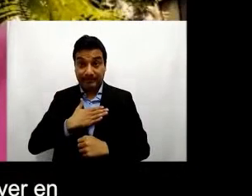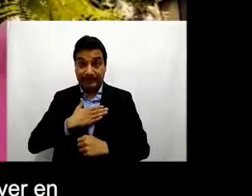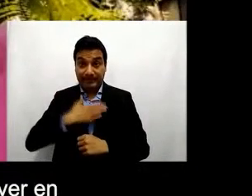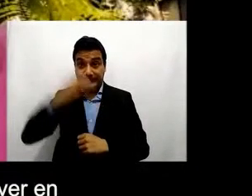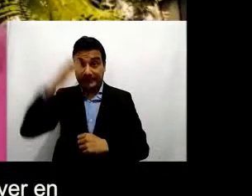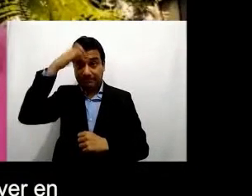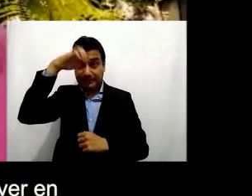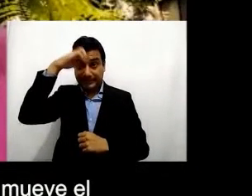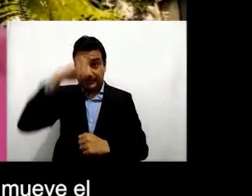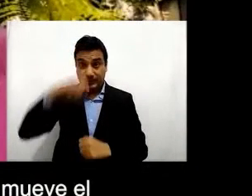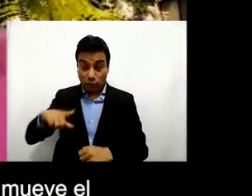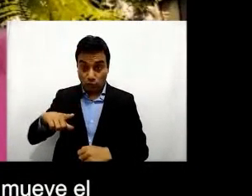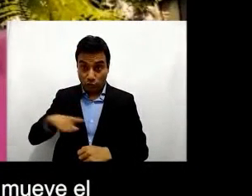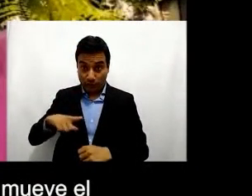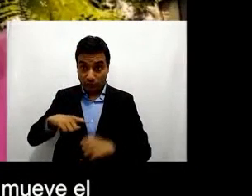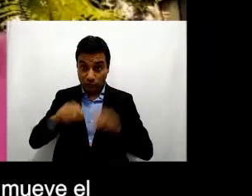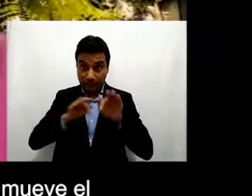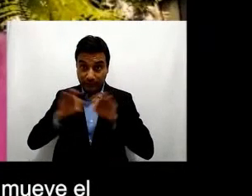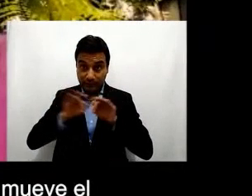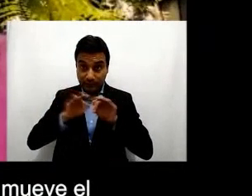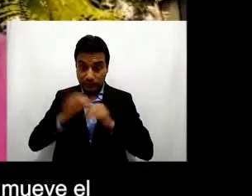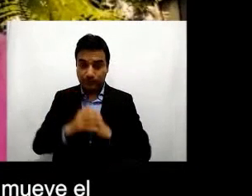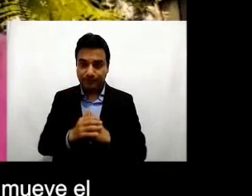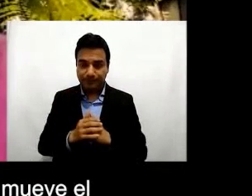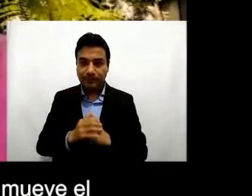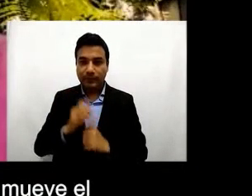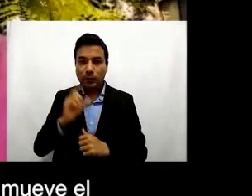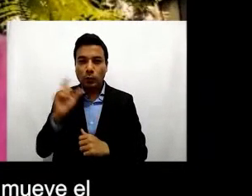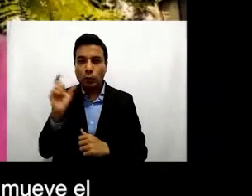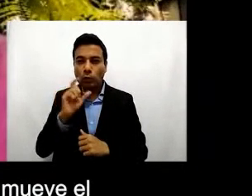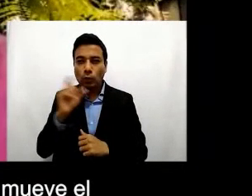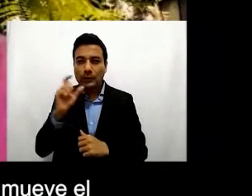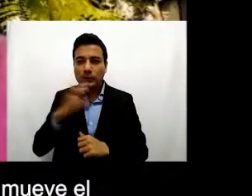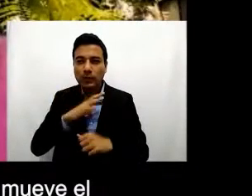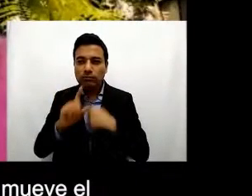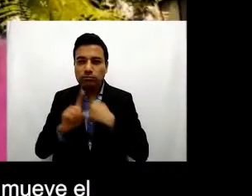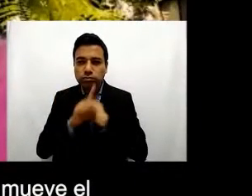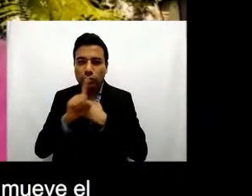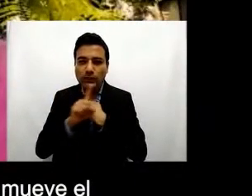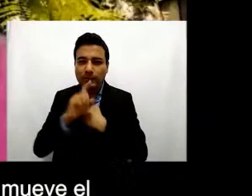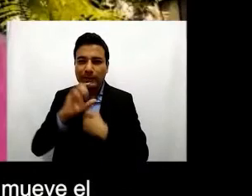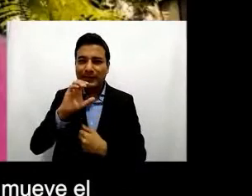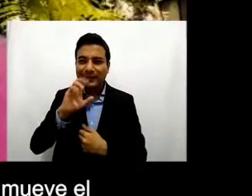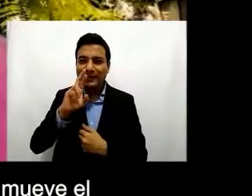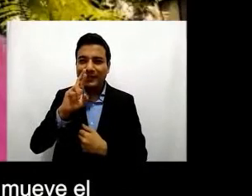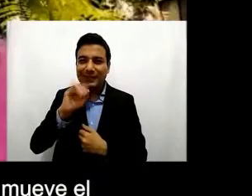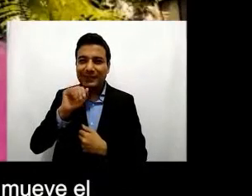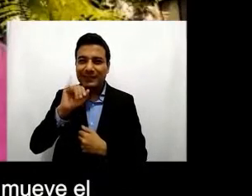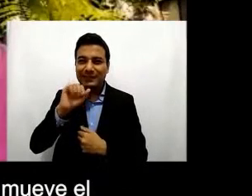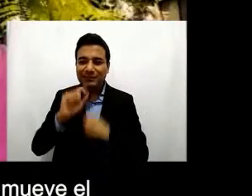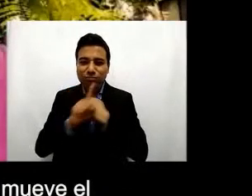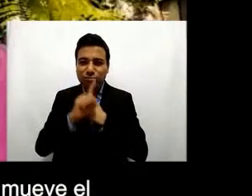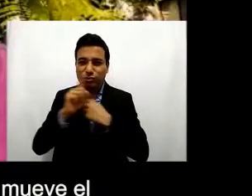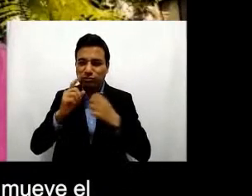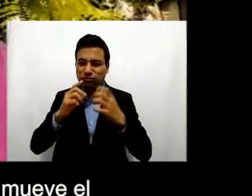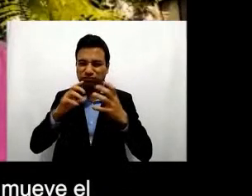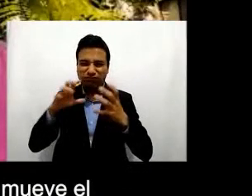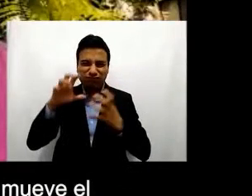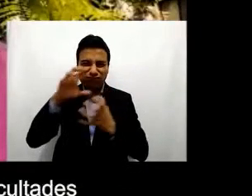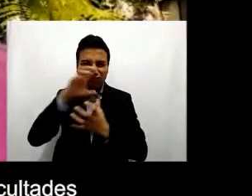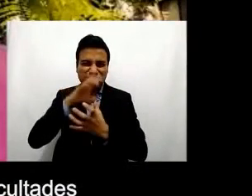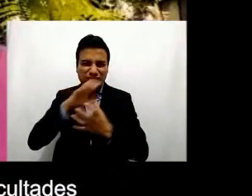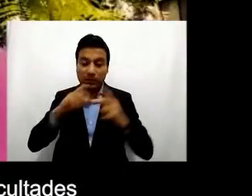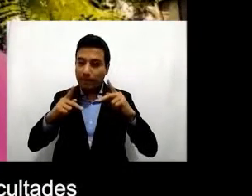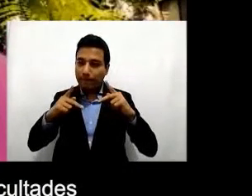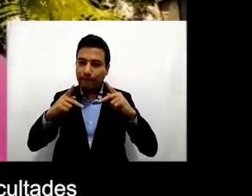gobierno, creo que ante cualquier crisis siempre se mueve el piso para todas las personas, ¿no? Y eso